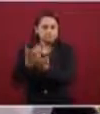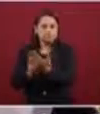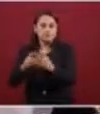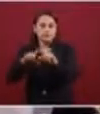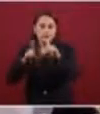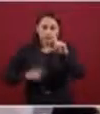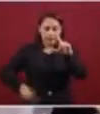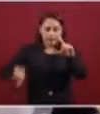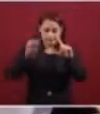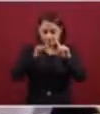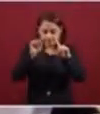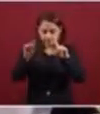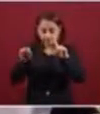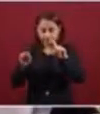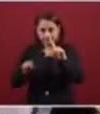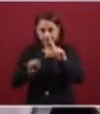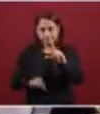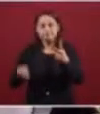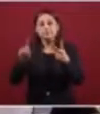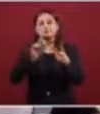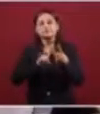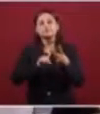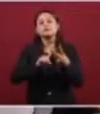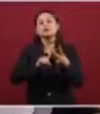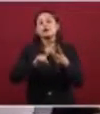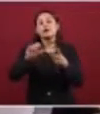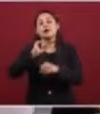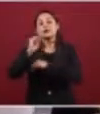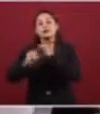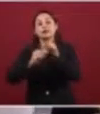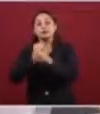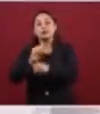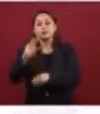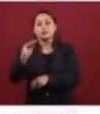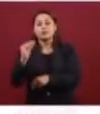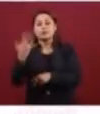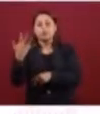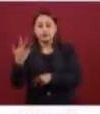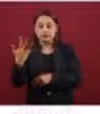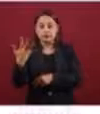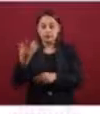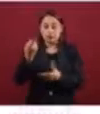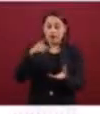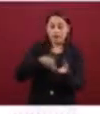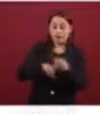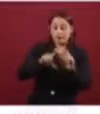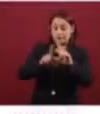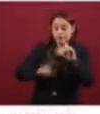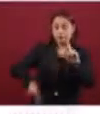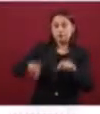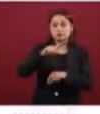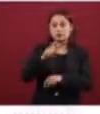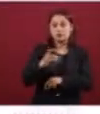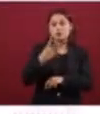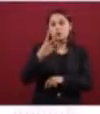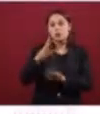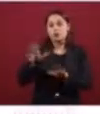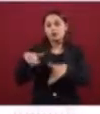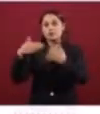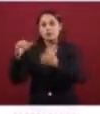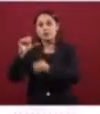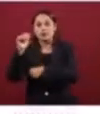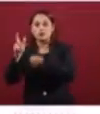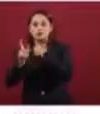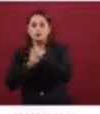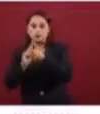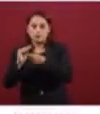nacionales, 95 internacionales, 104 institucionales, con la